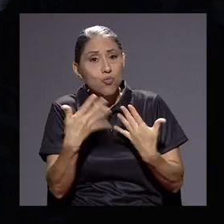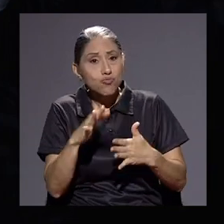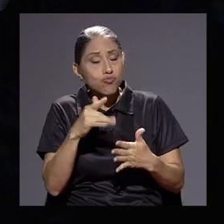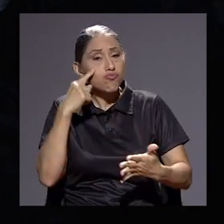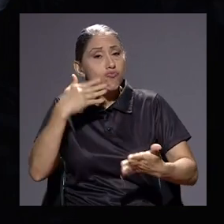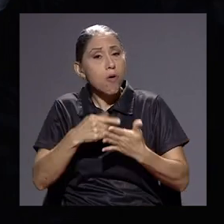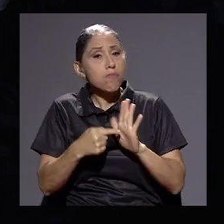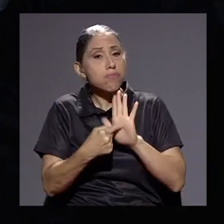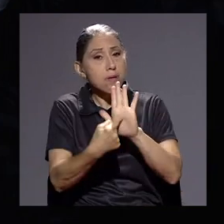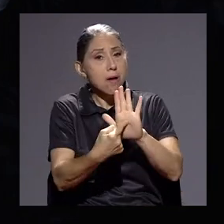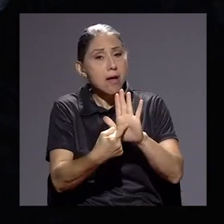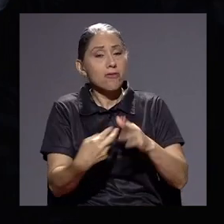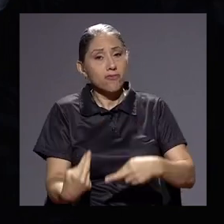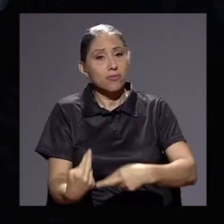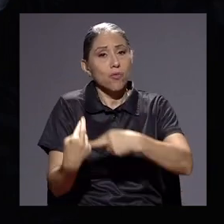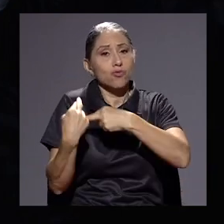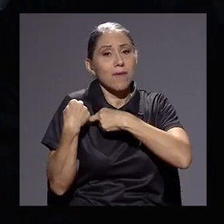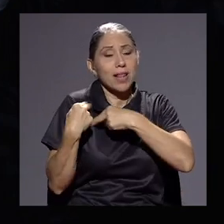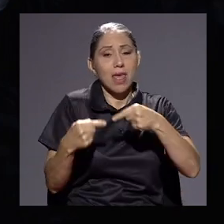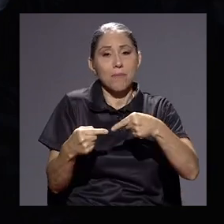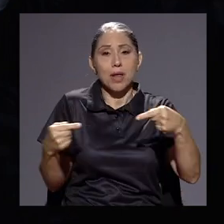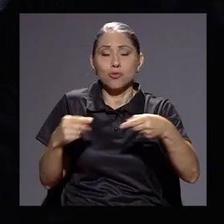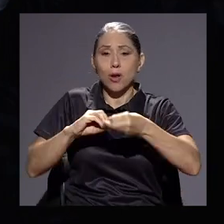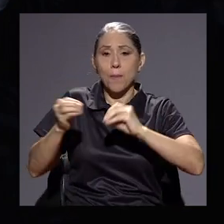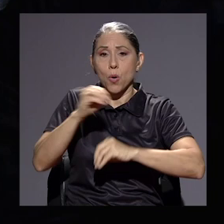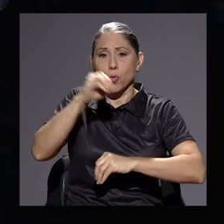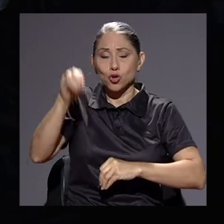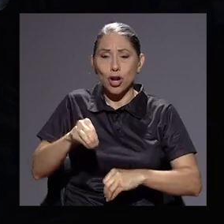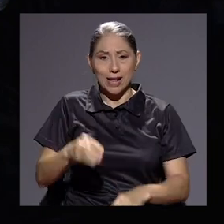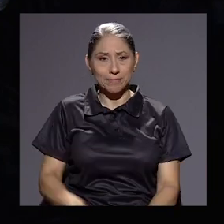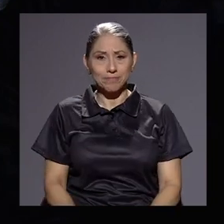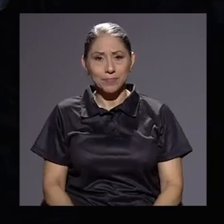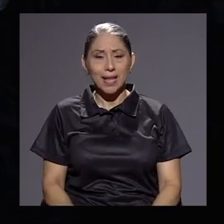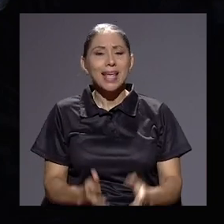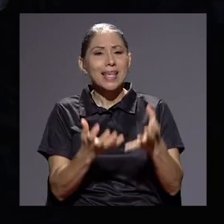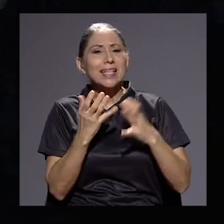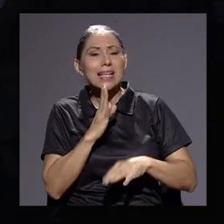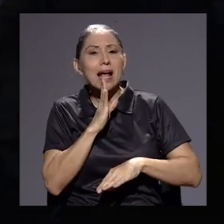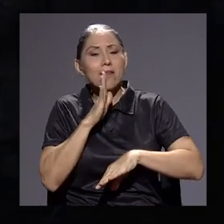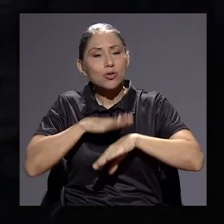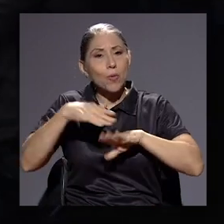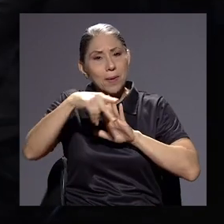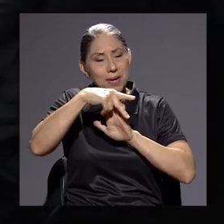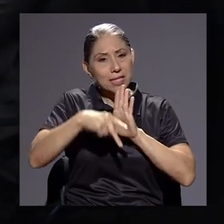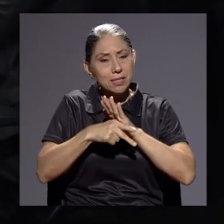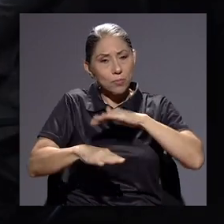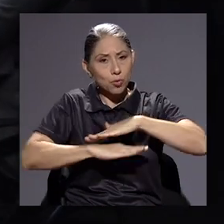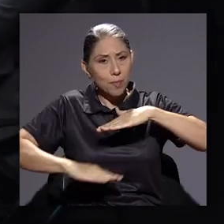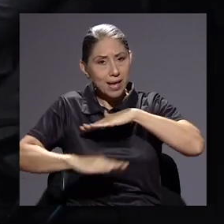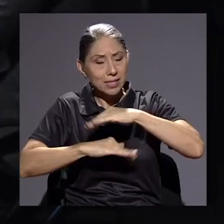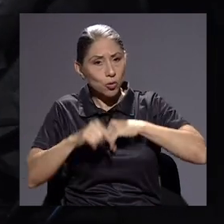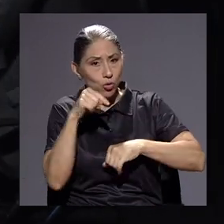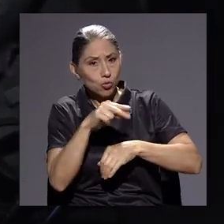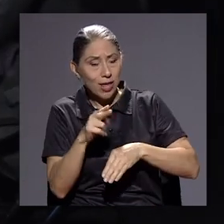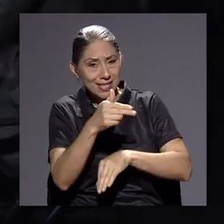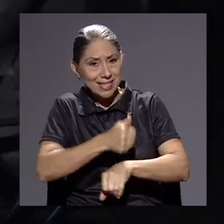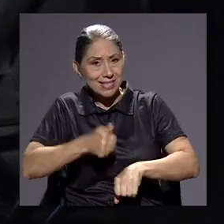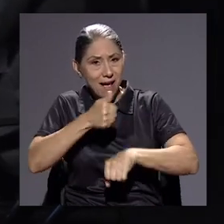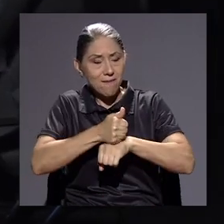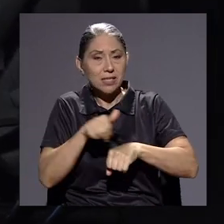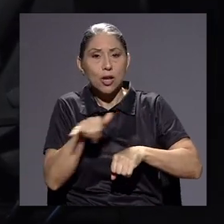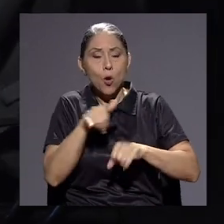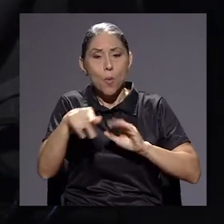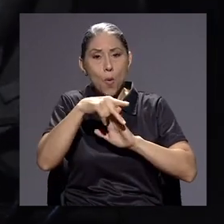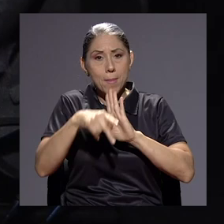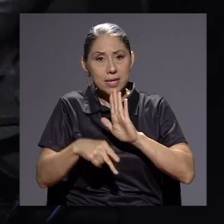la responsabilidad versus la proporcionalidad. Quisiera que se refiera rápidamente a estos principios básicos que son los que ustedes establecen como